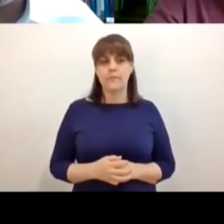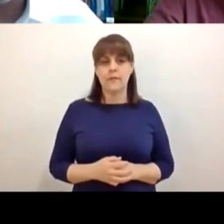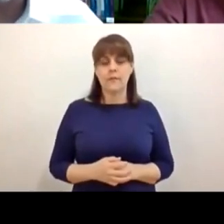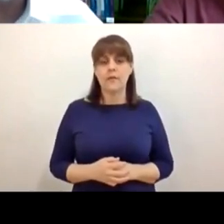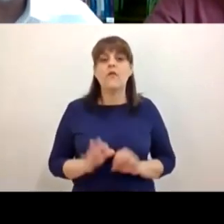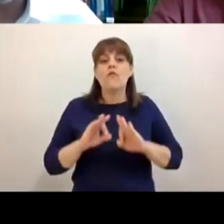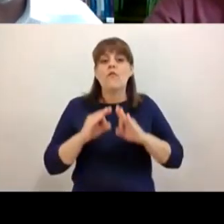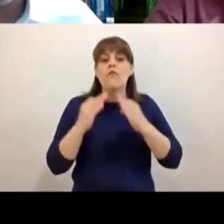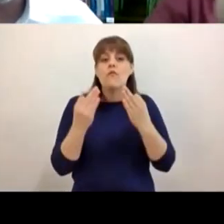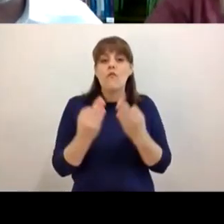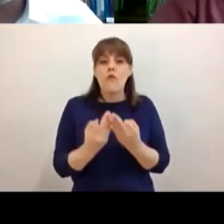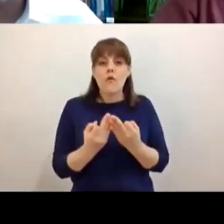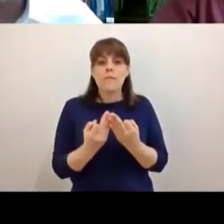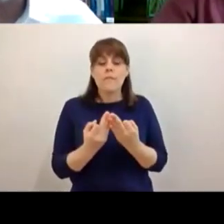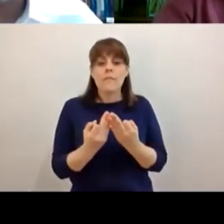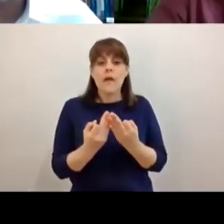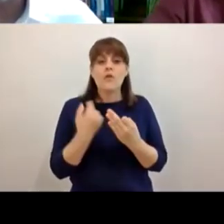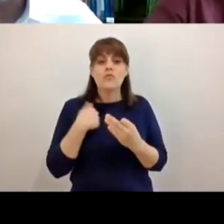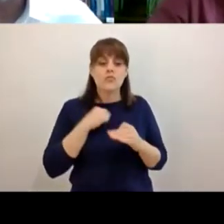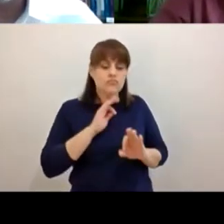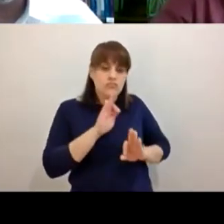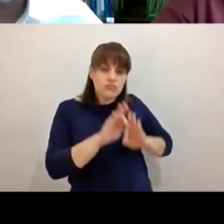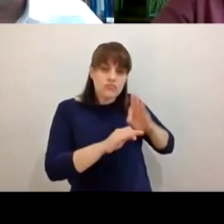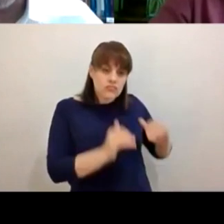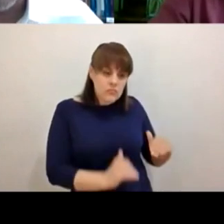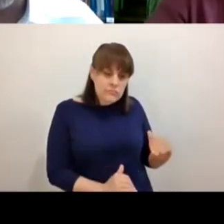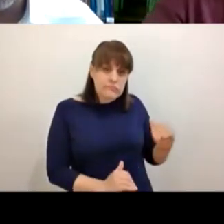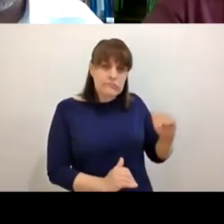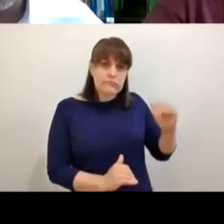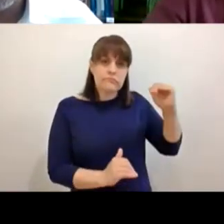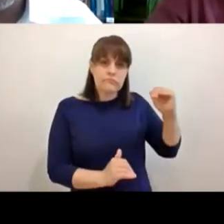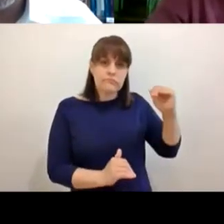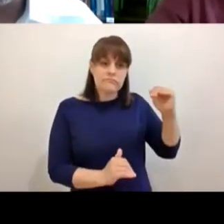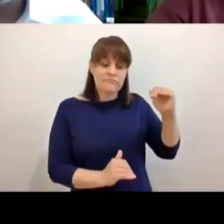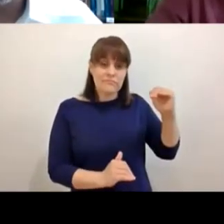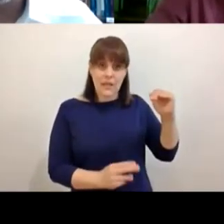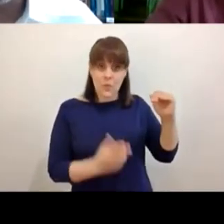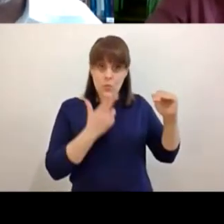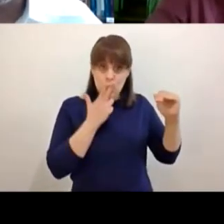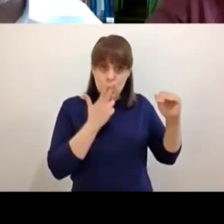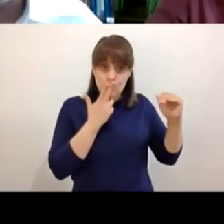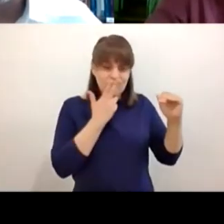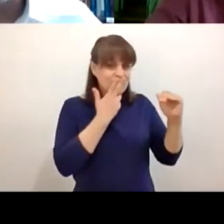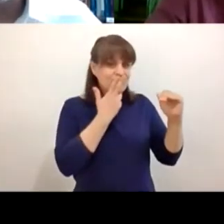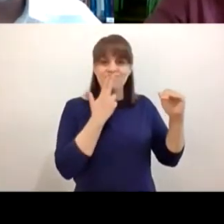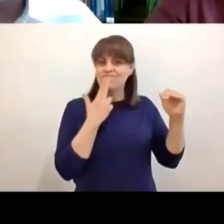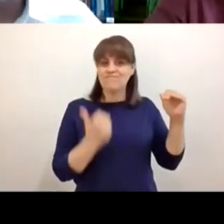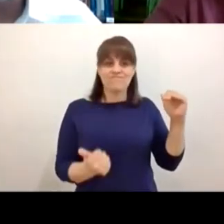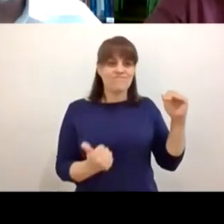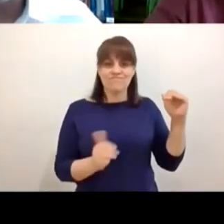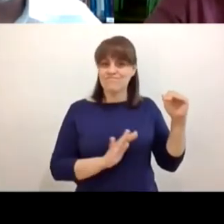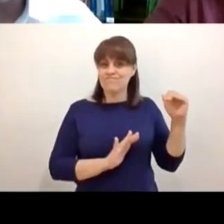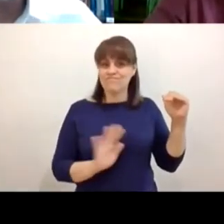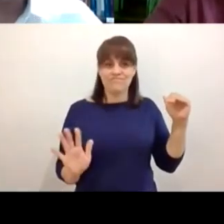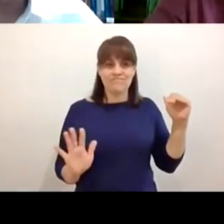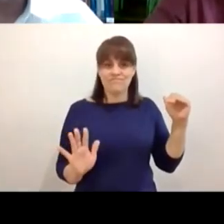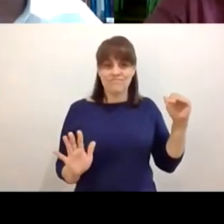formativo que hoy tenemos es un modelo formativo que ha caducado. Es un modelo formativo que no